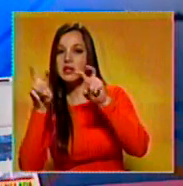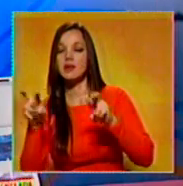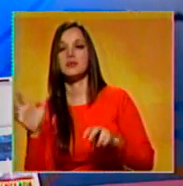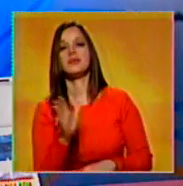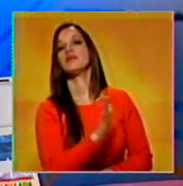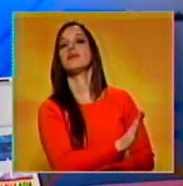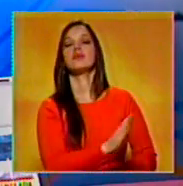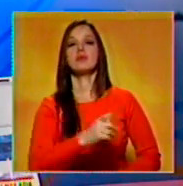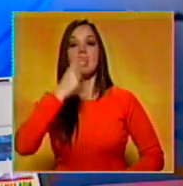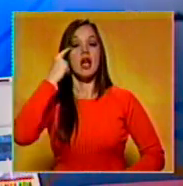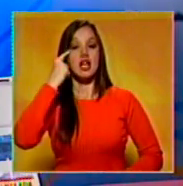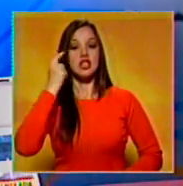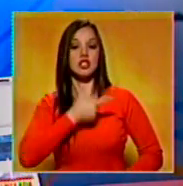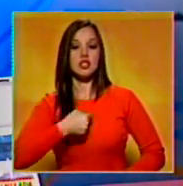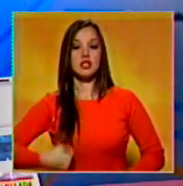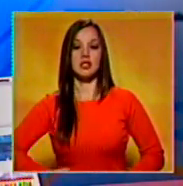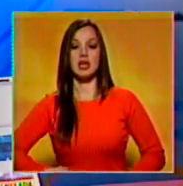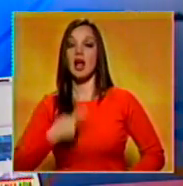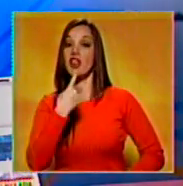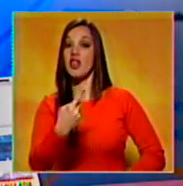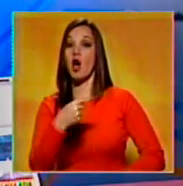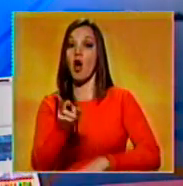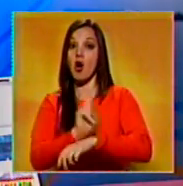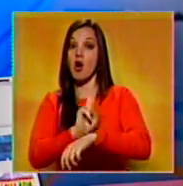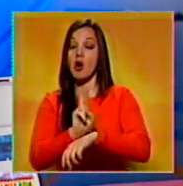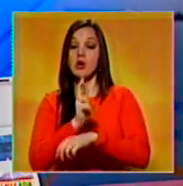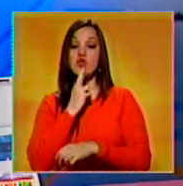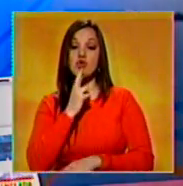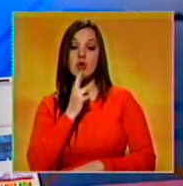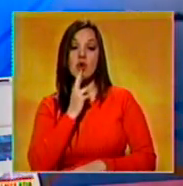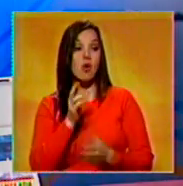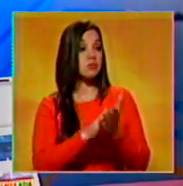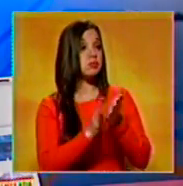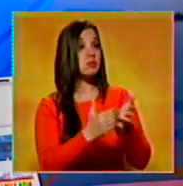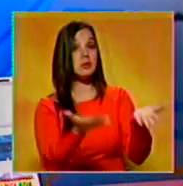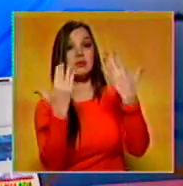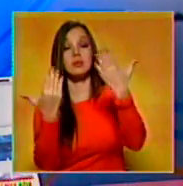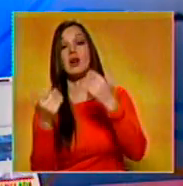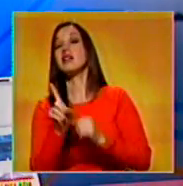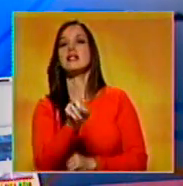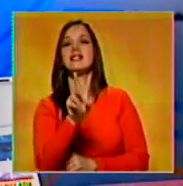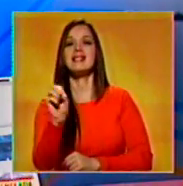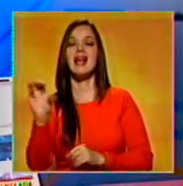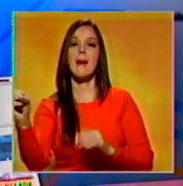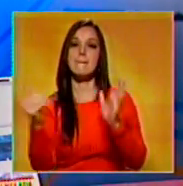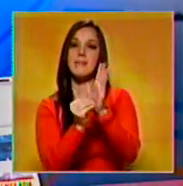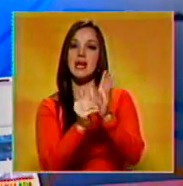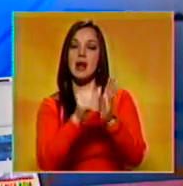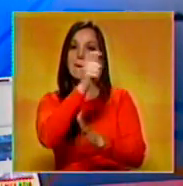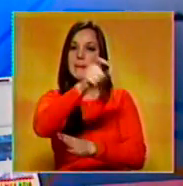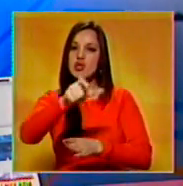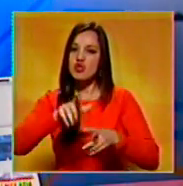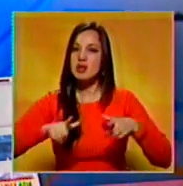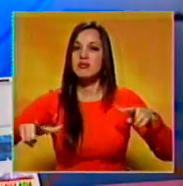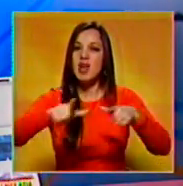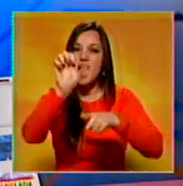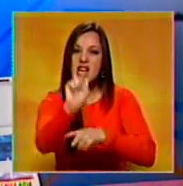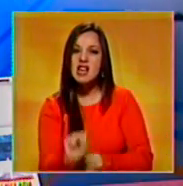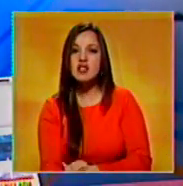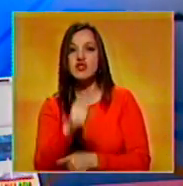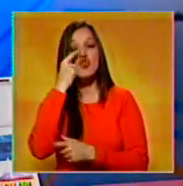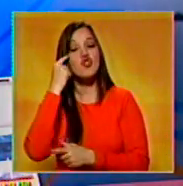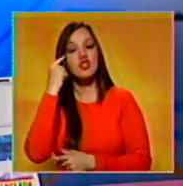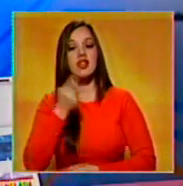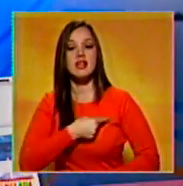autoridades chinas activaron la alerta Roja de mayor gravedad y ordenaron la evacuación de unas 100,000 personas en una región del Sur del país